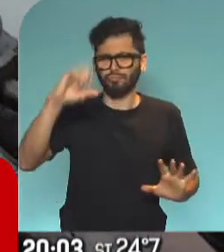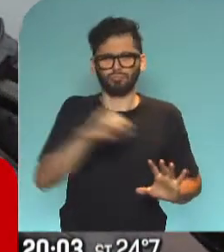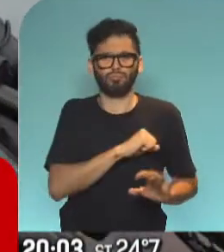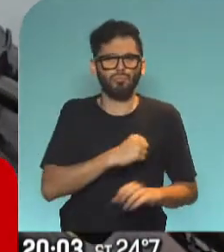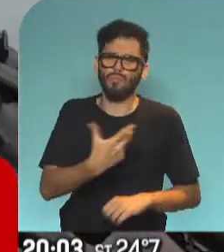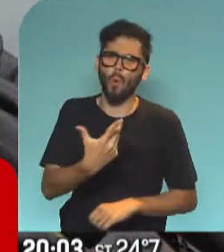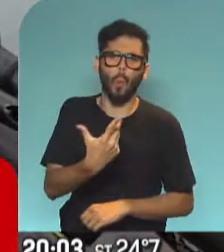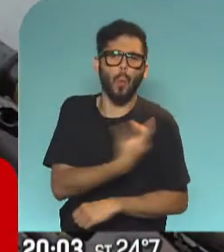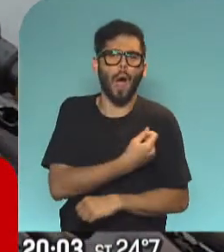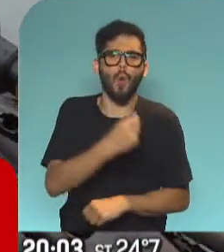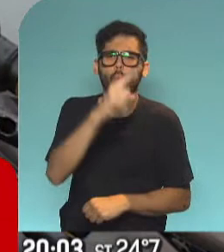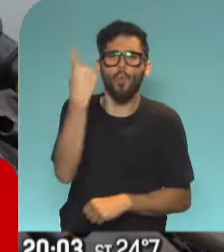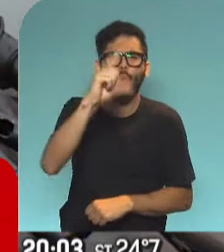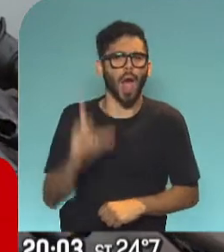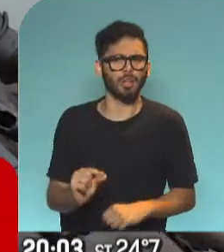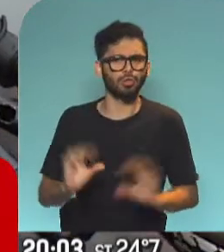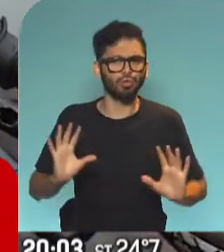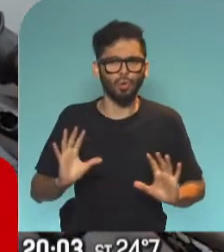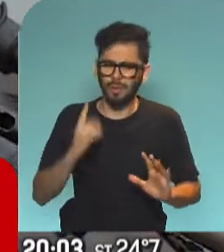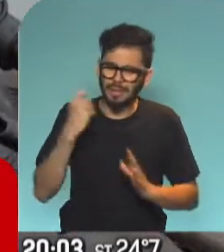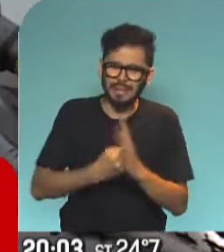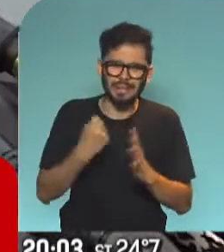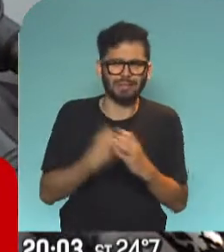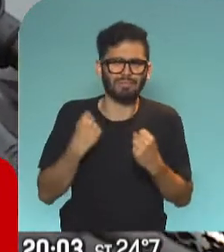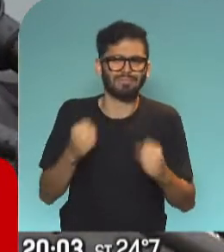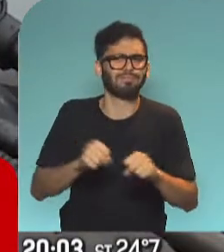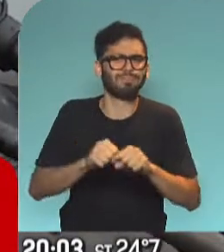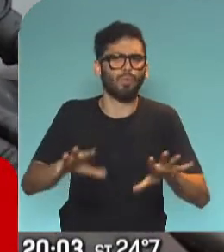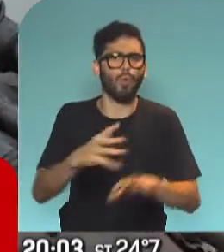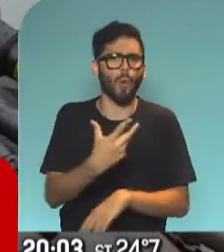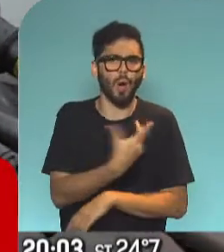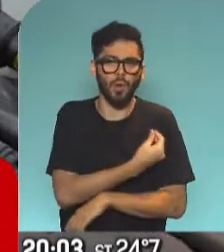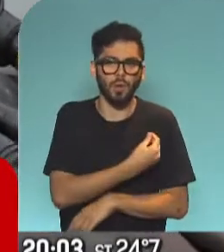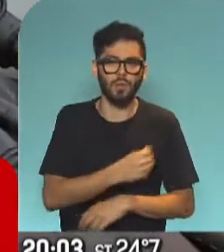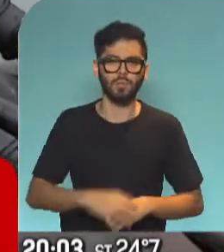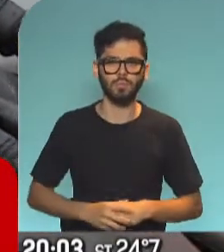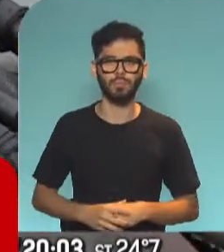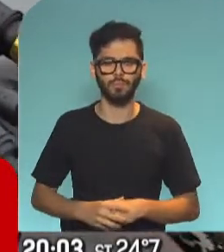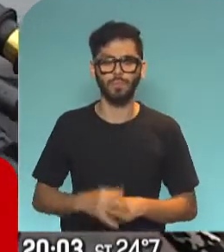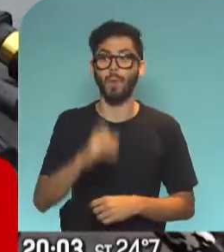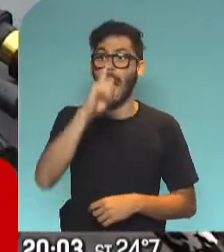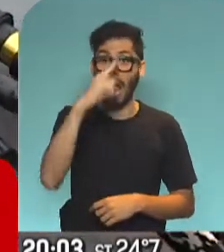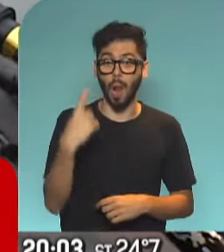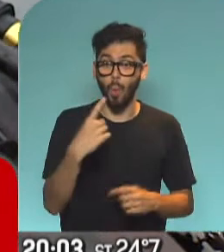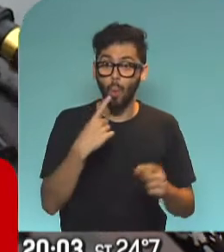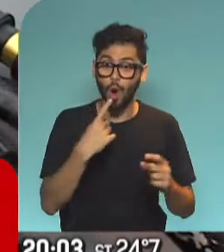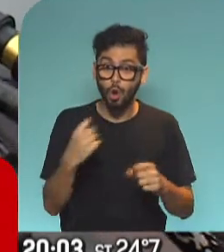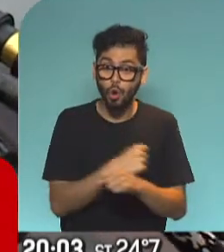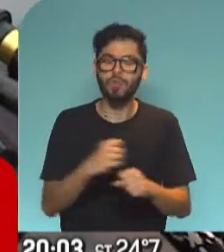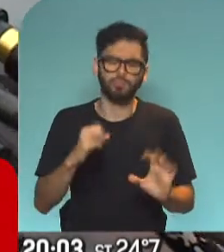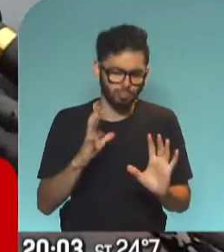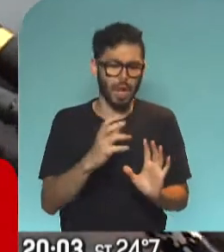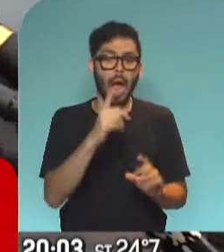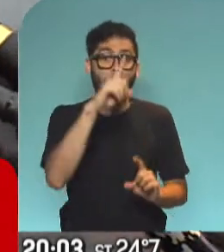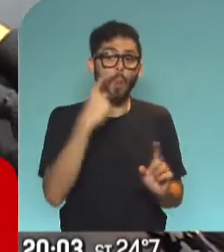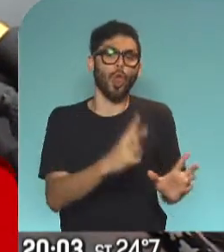vacunarnos y vamos a ayudar en todo lo que podamos para vacunar. ¿Eso es lo que le pidió el presidente? Así es. El presidente nos dio esta indicación con